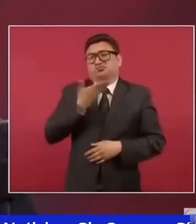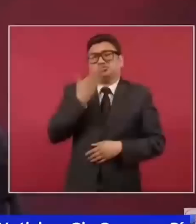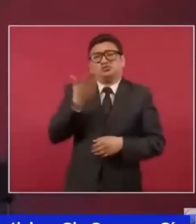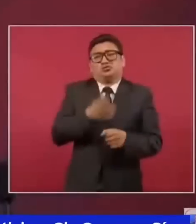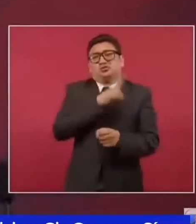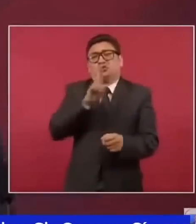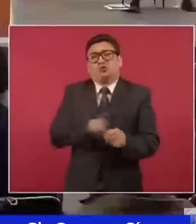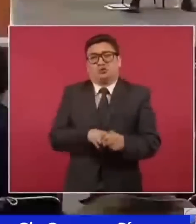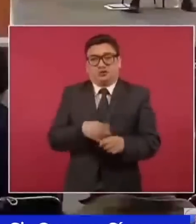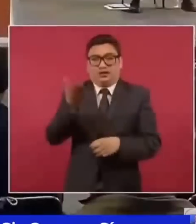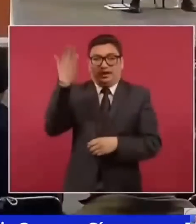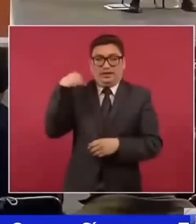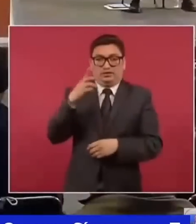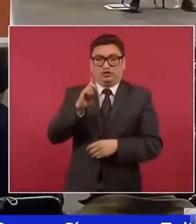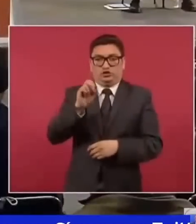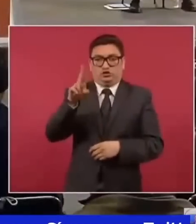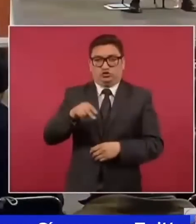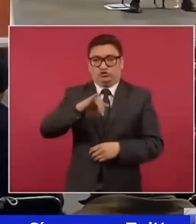Decía don Jesús